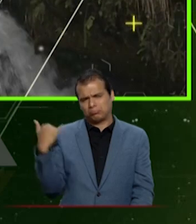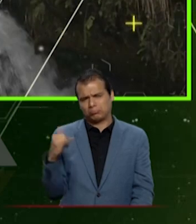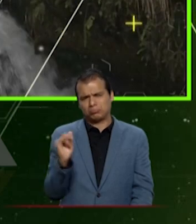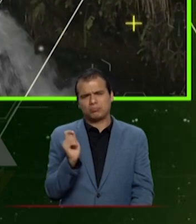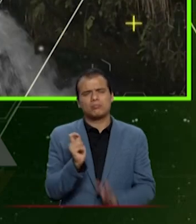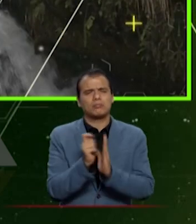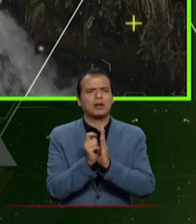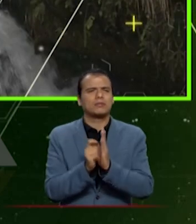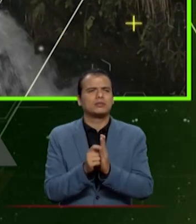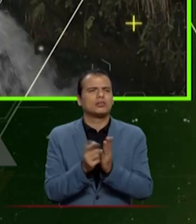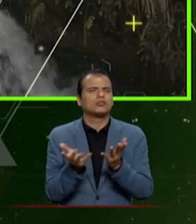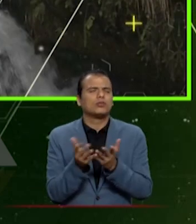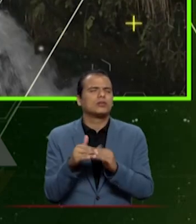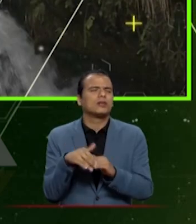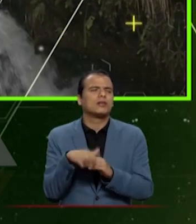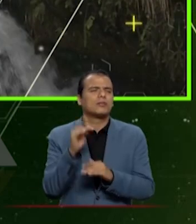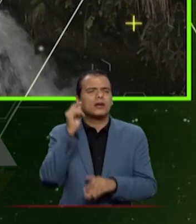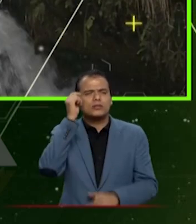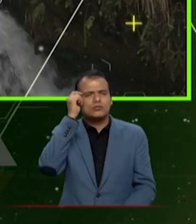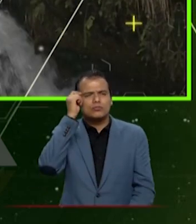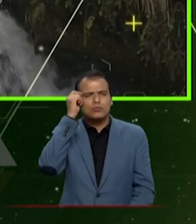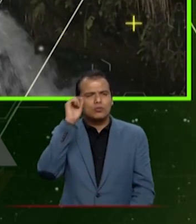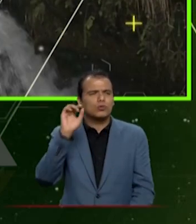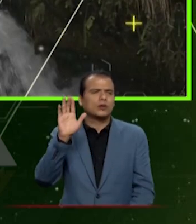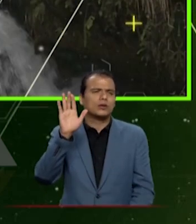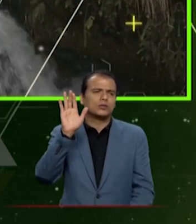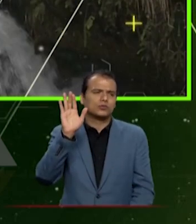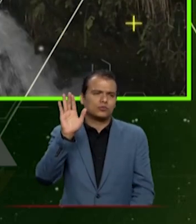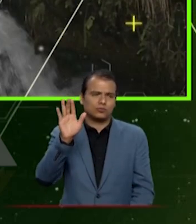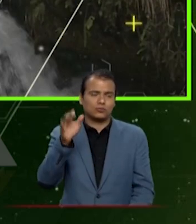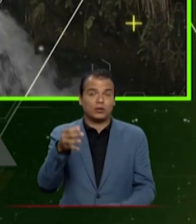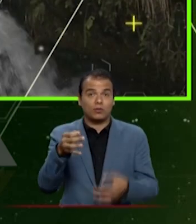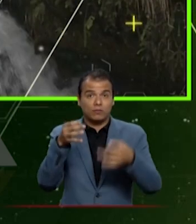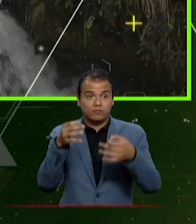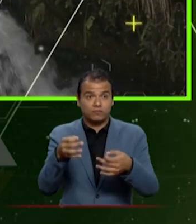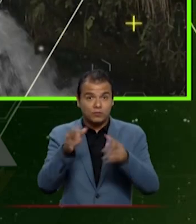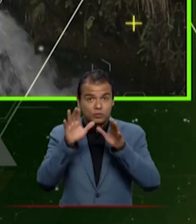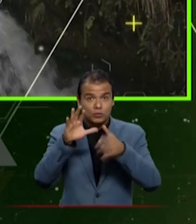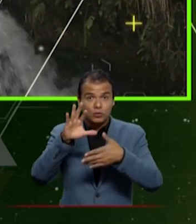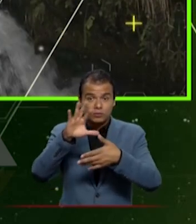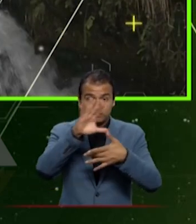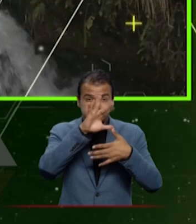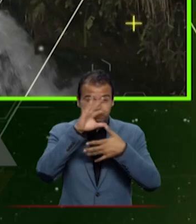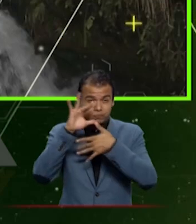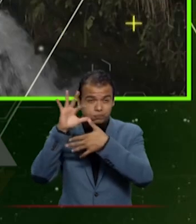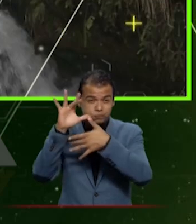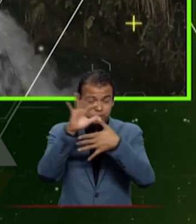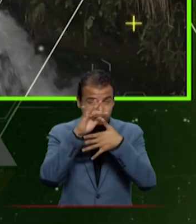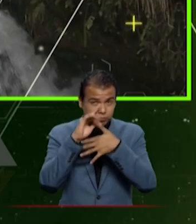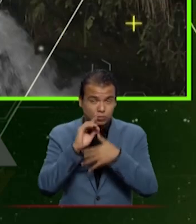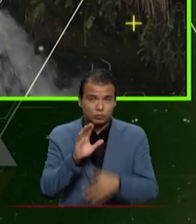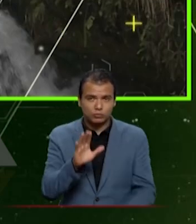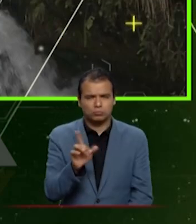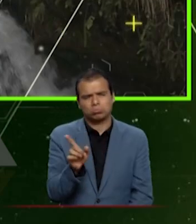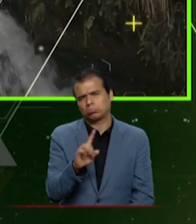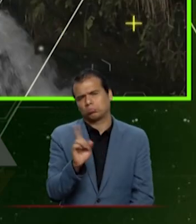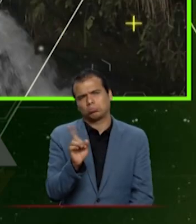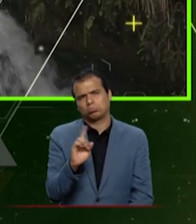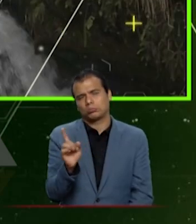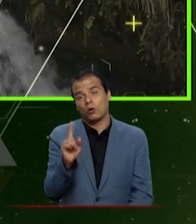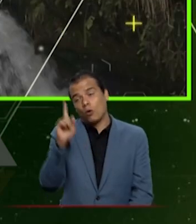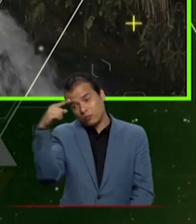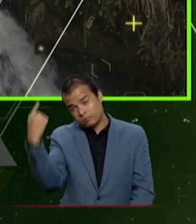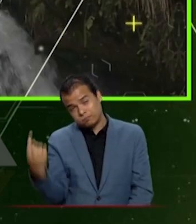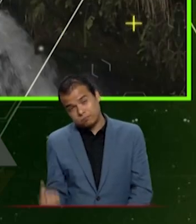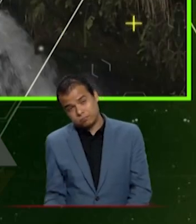en buga pero no no son eh clasificados como tornados el Valle del cauca la latitud en la que nosotros nos encontramos con